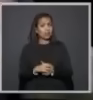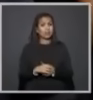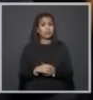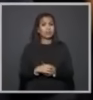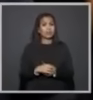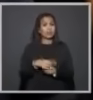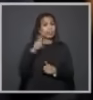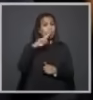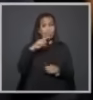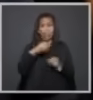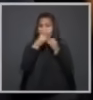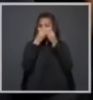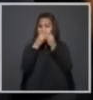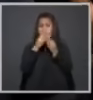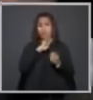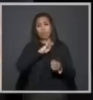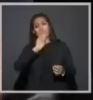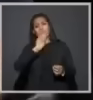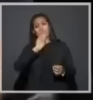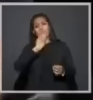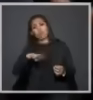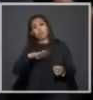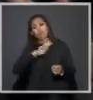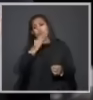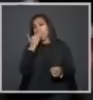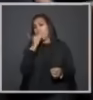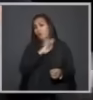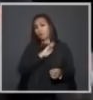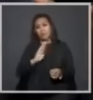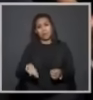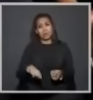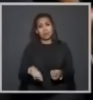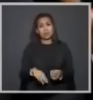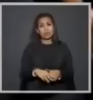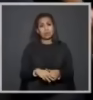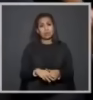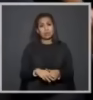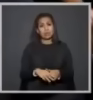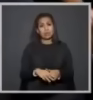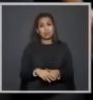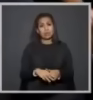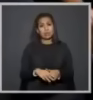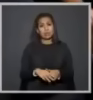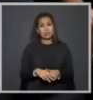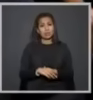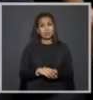nadie perdió la vida y no fue poca cosa lo que hicieron